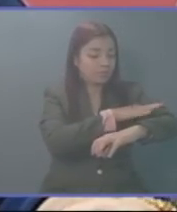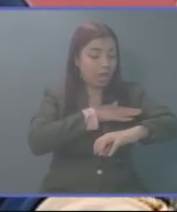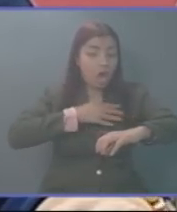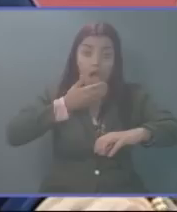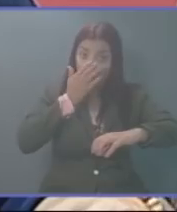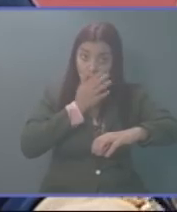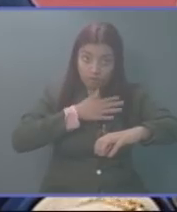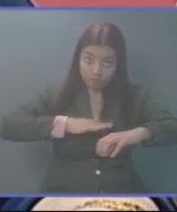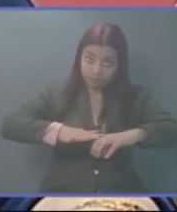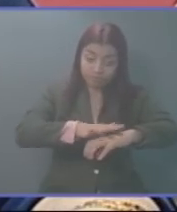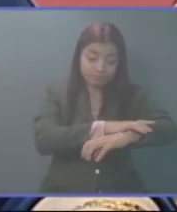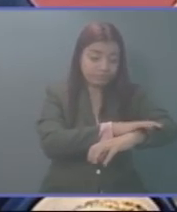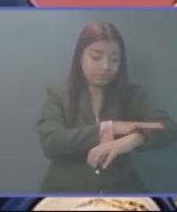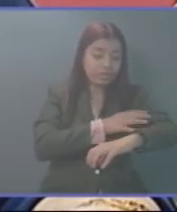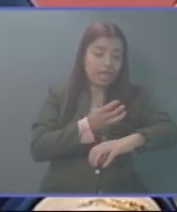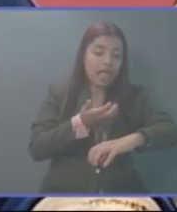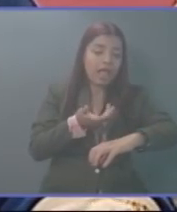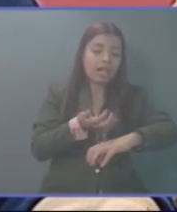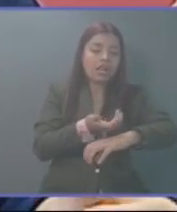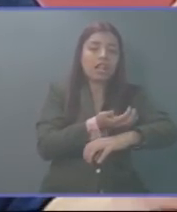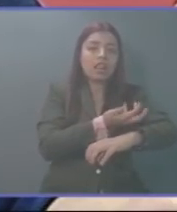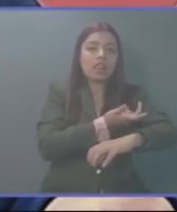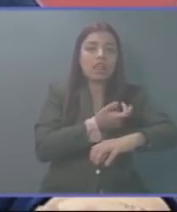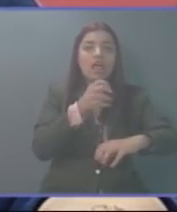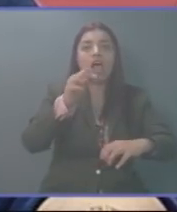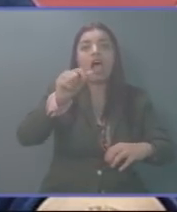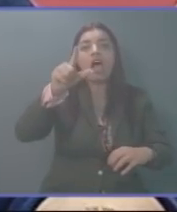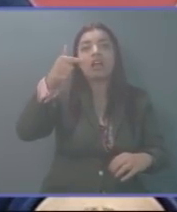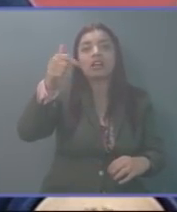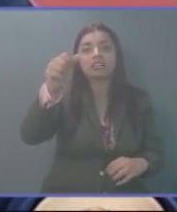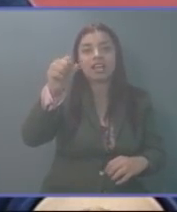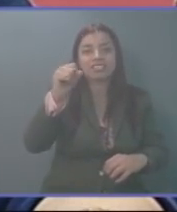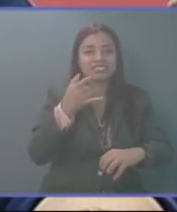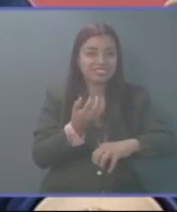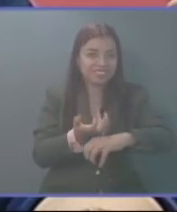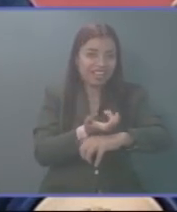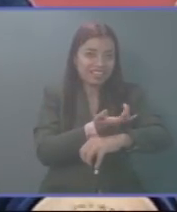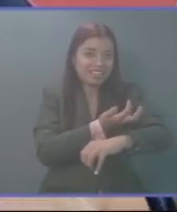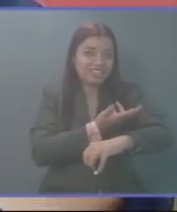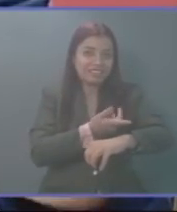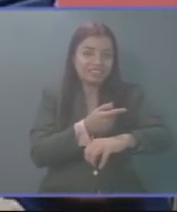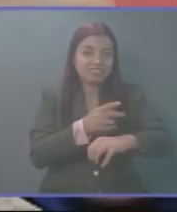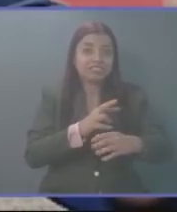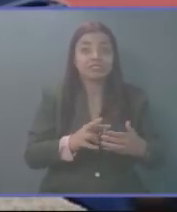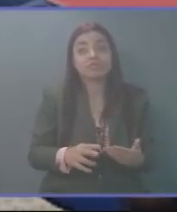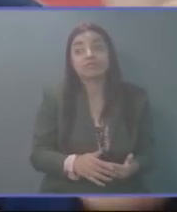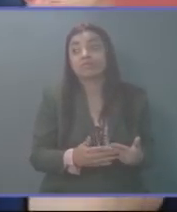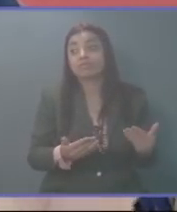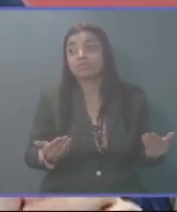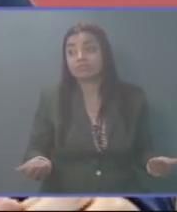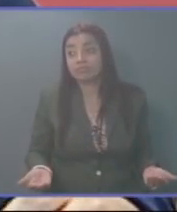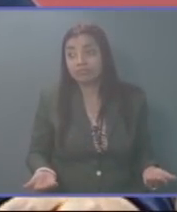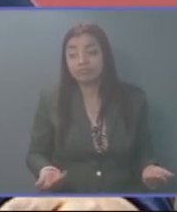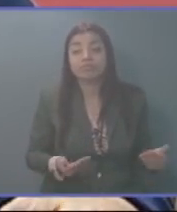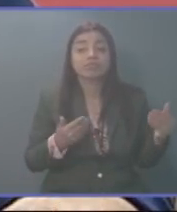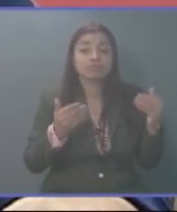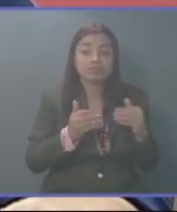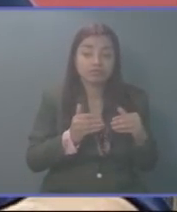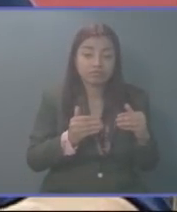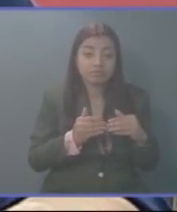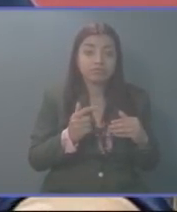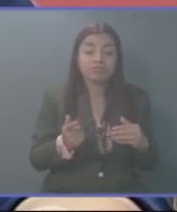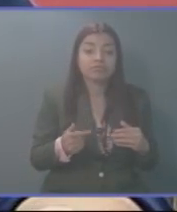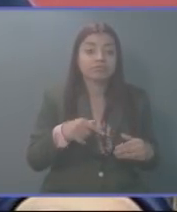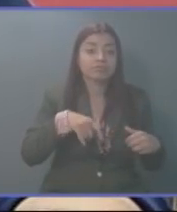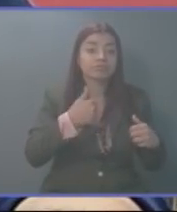¿verdad? Para en su mayoría para el ser humano, y que fue también conocida por